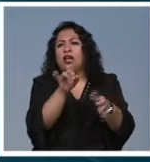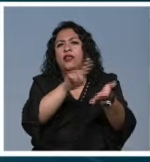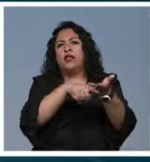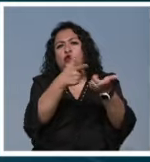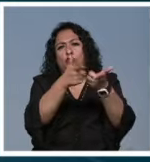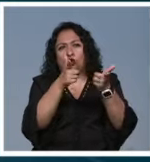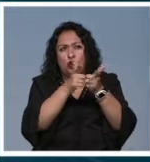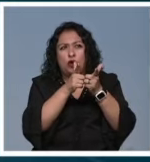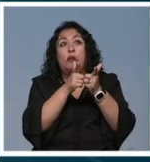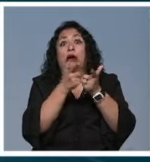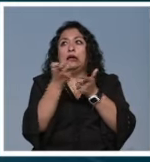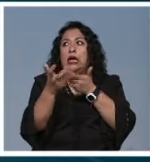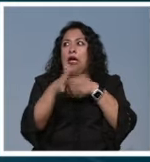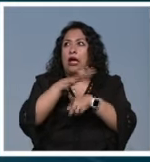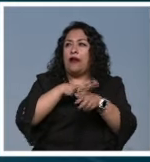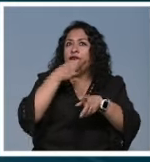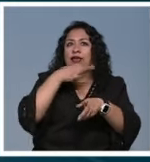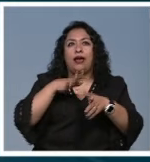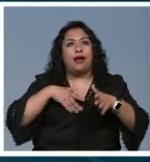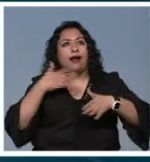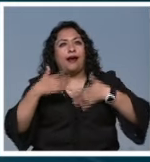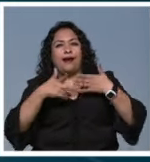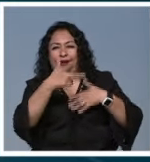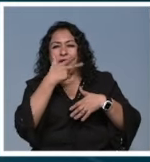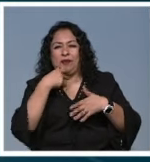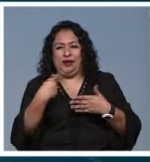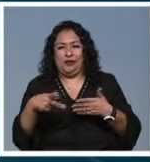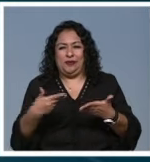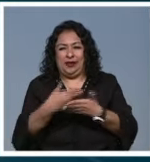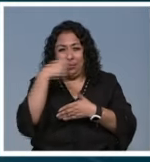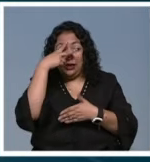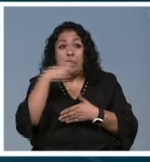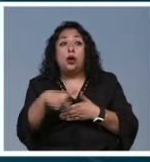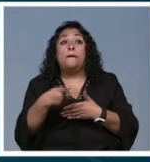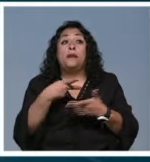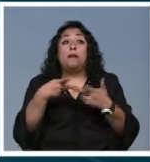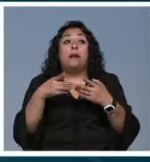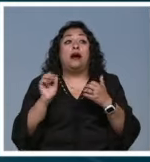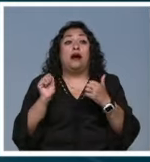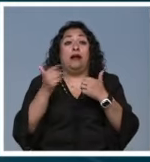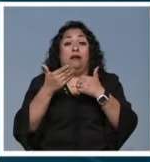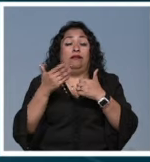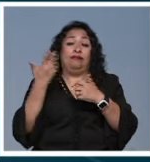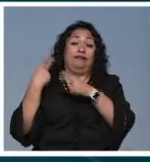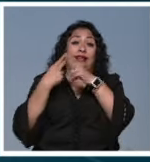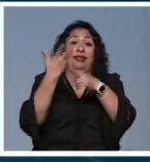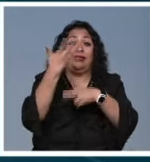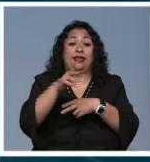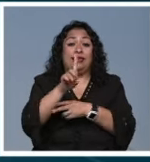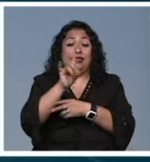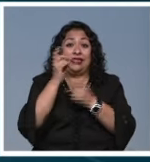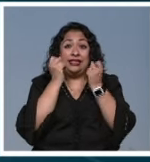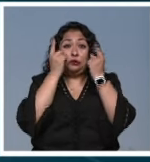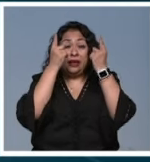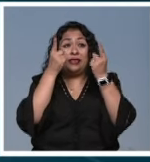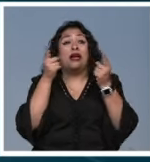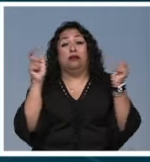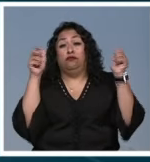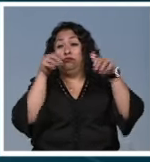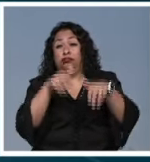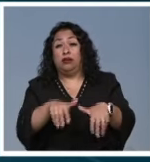compañía. En medio de este ambiente festivo, el bailarín mexicano ya prepara la 10ª edición de Despertares, un evento que tiene como